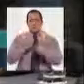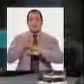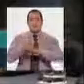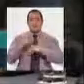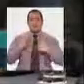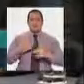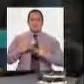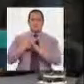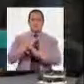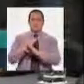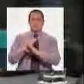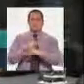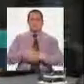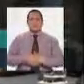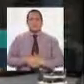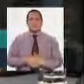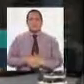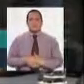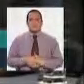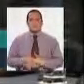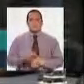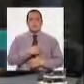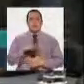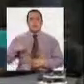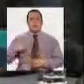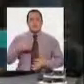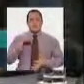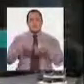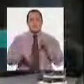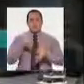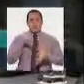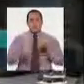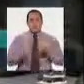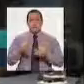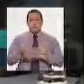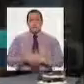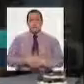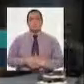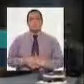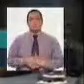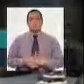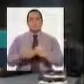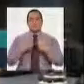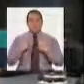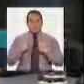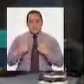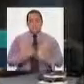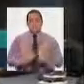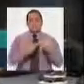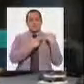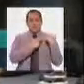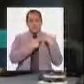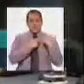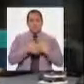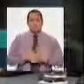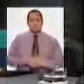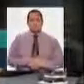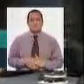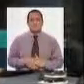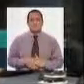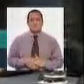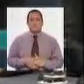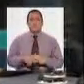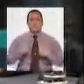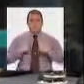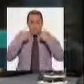nosotros rechazamos. El ministro de Justicia tiene la competencia